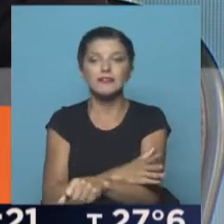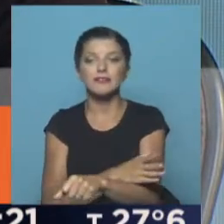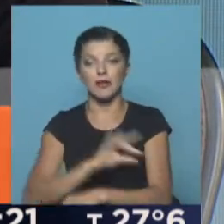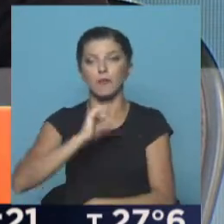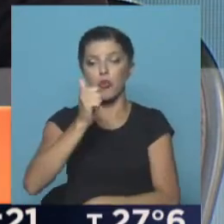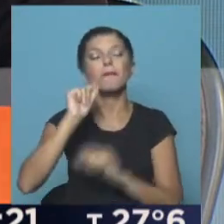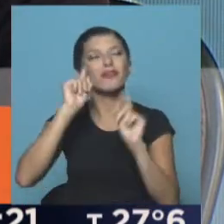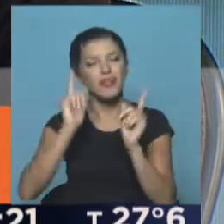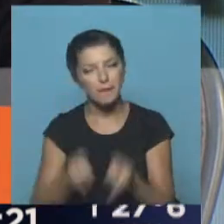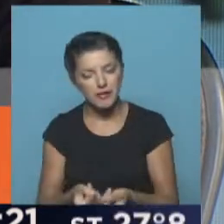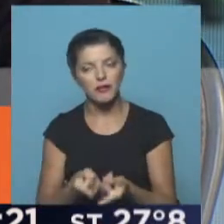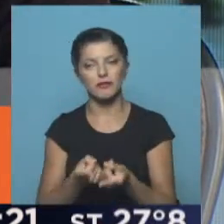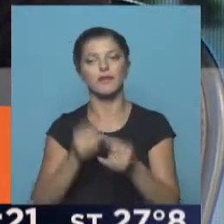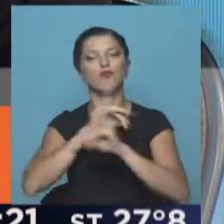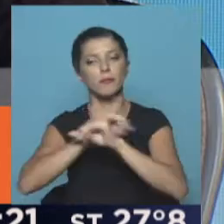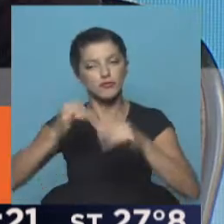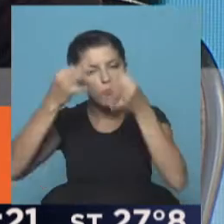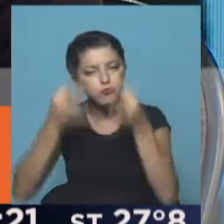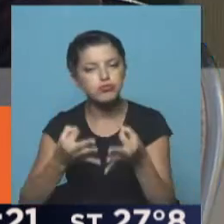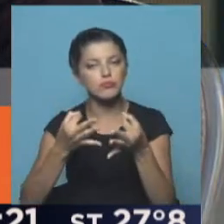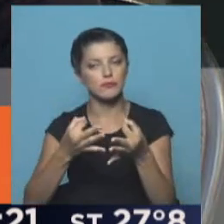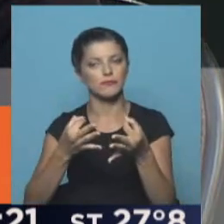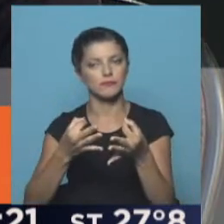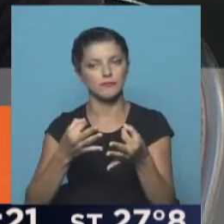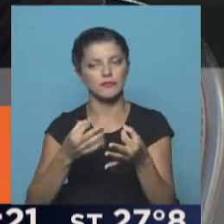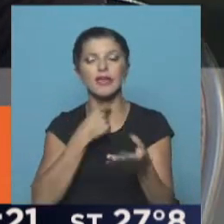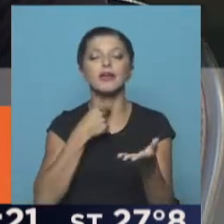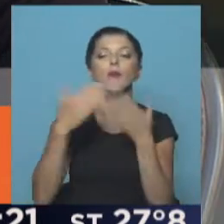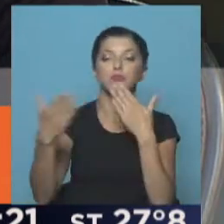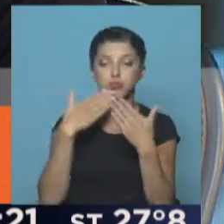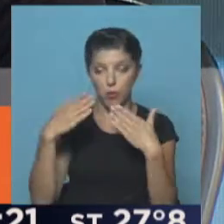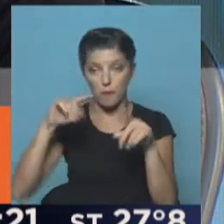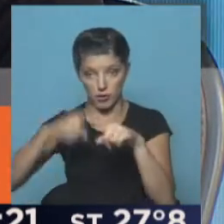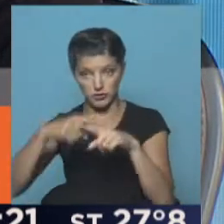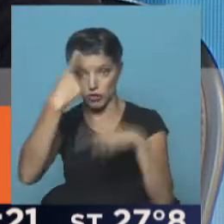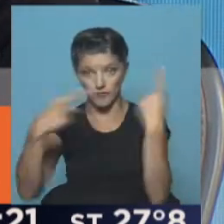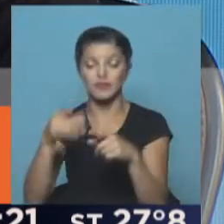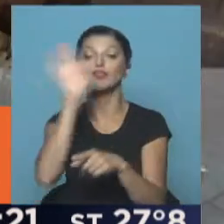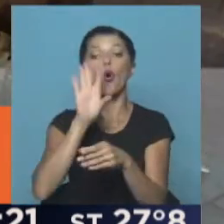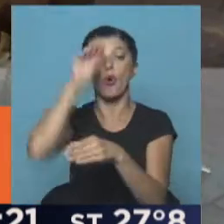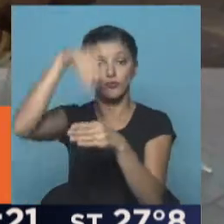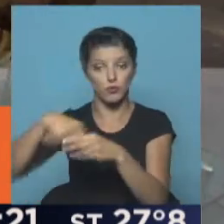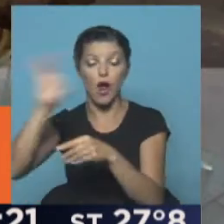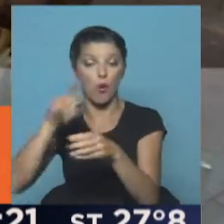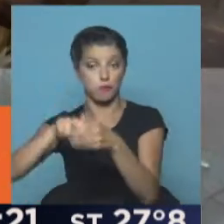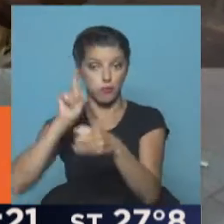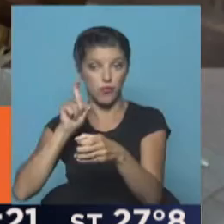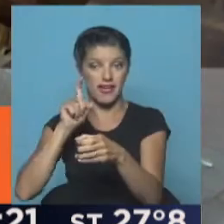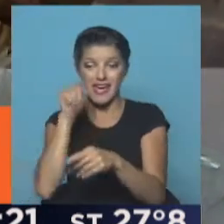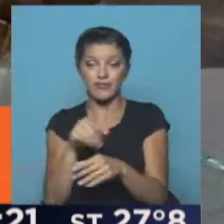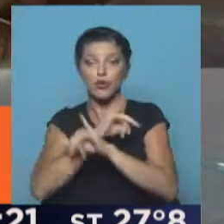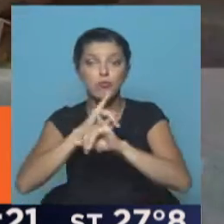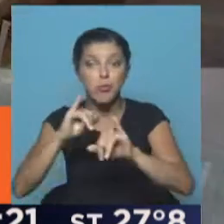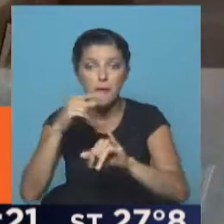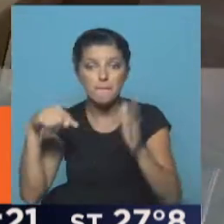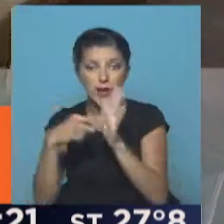los datos racionales que intentaban sostener en un debate los partidarios de permanecer no lograron convencer a nadie. El mismo